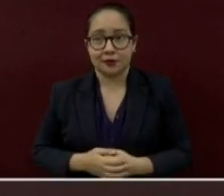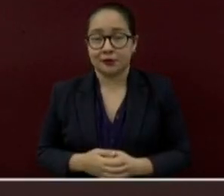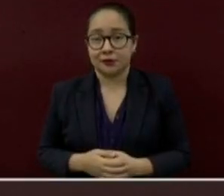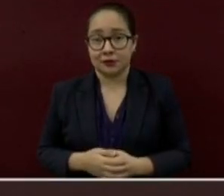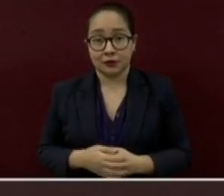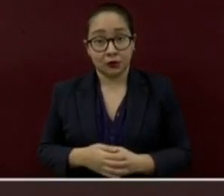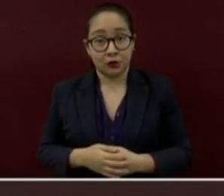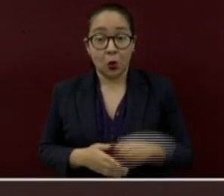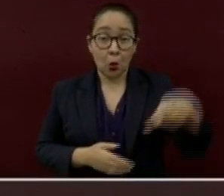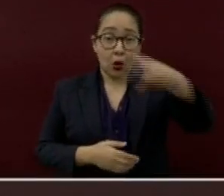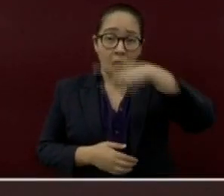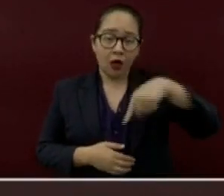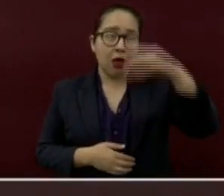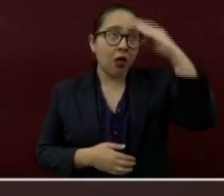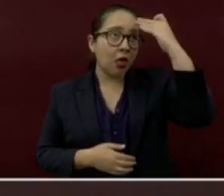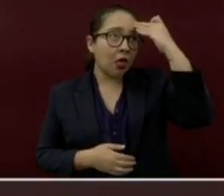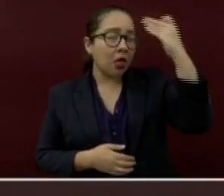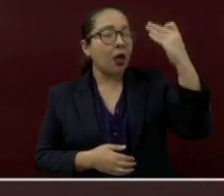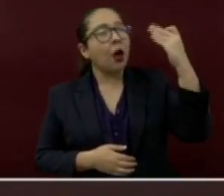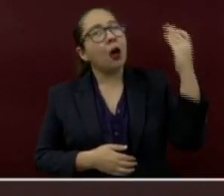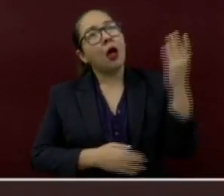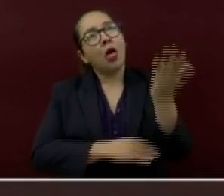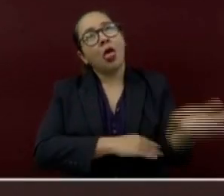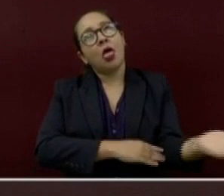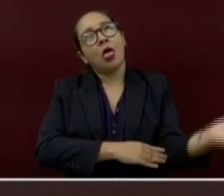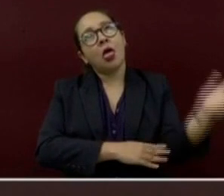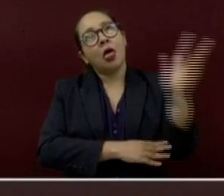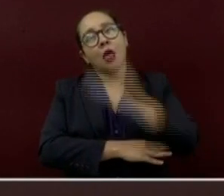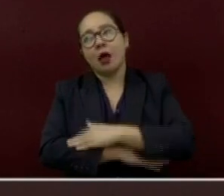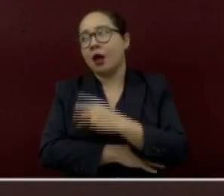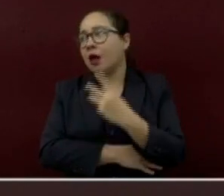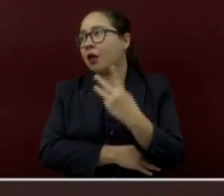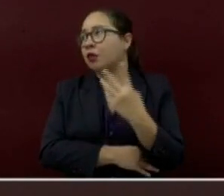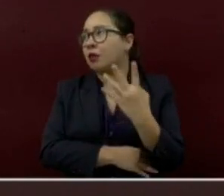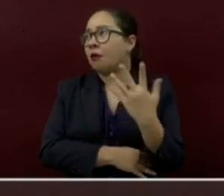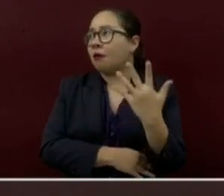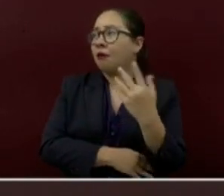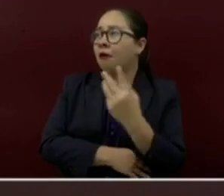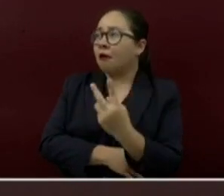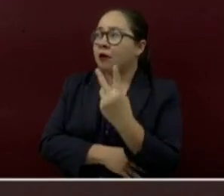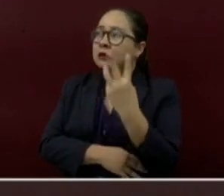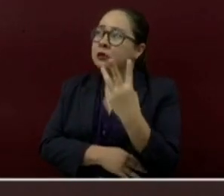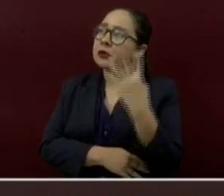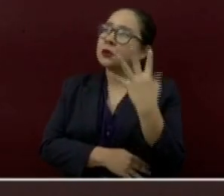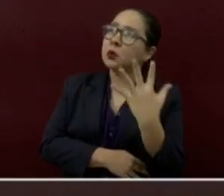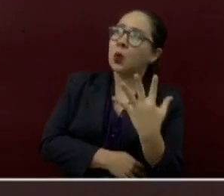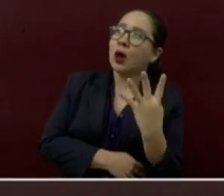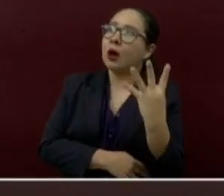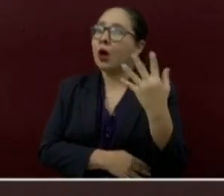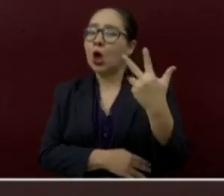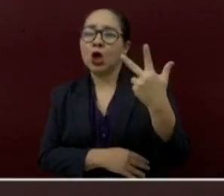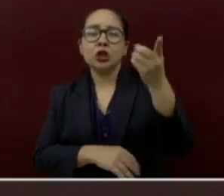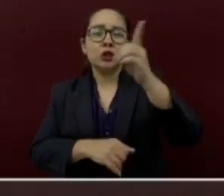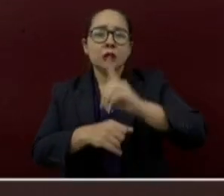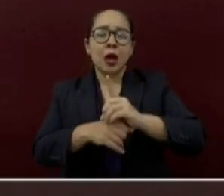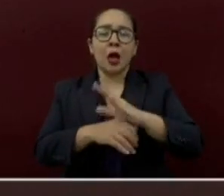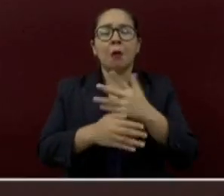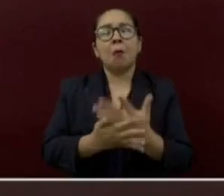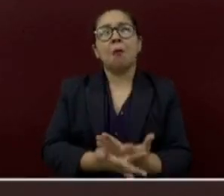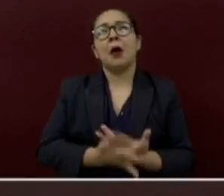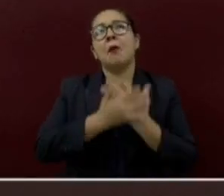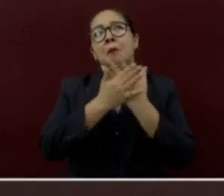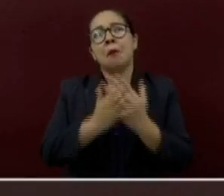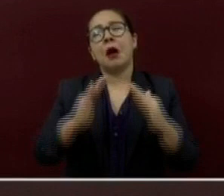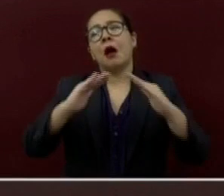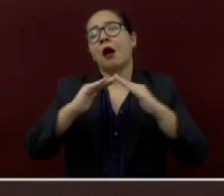no dejen pasar dos tres cuatro hasta ocho días esperando en su casa a que